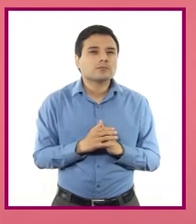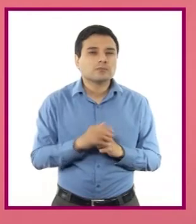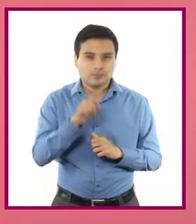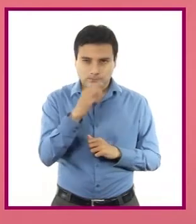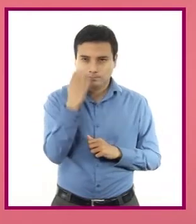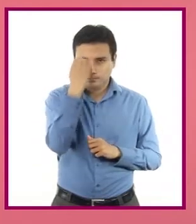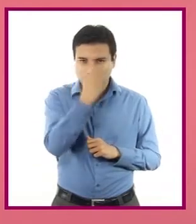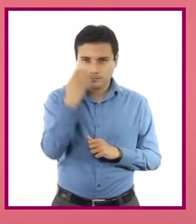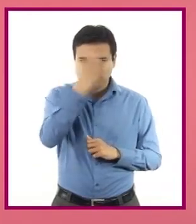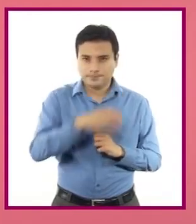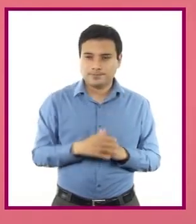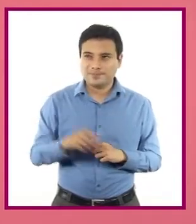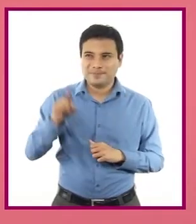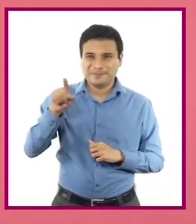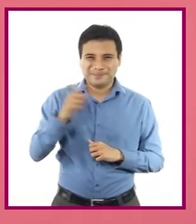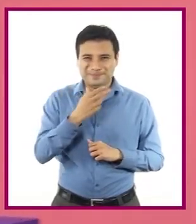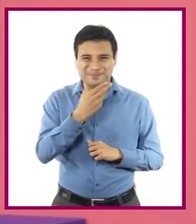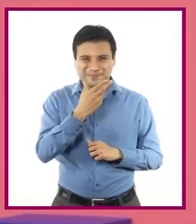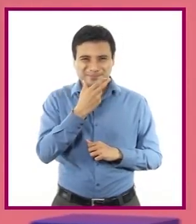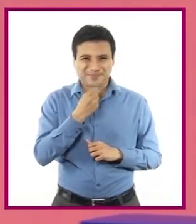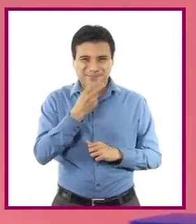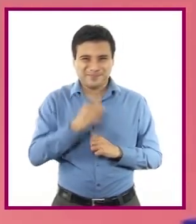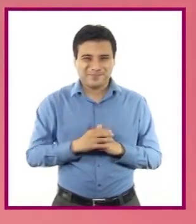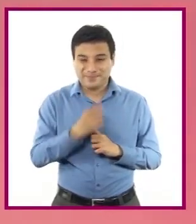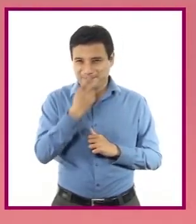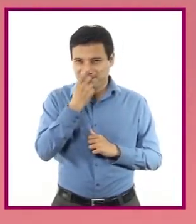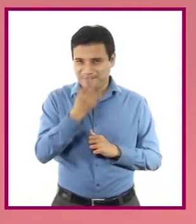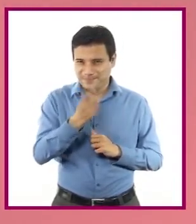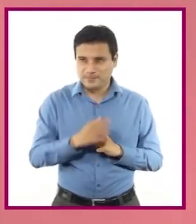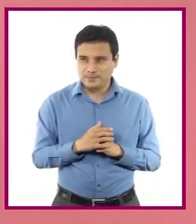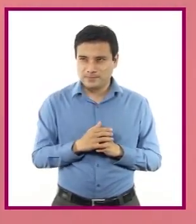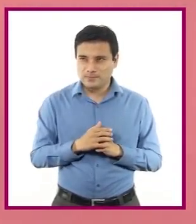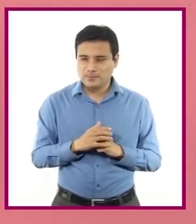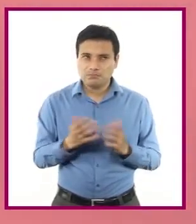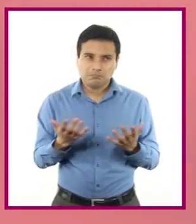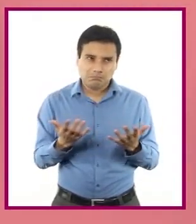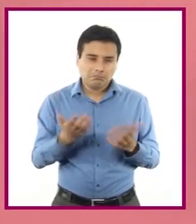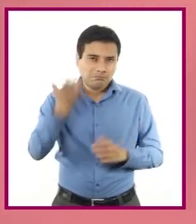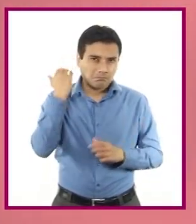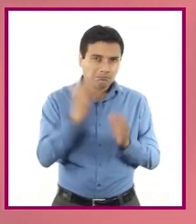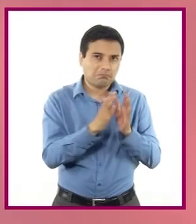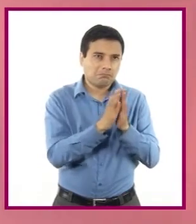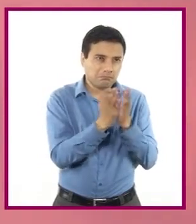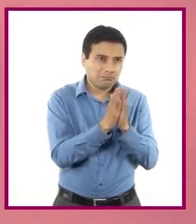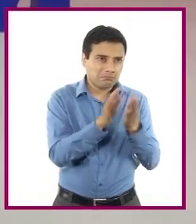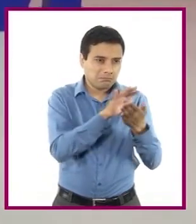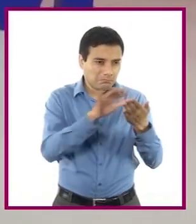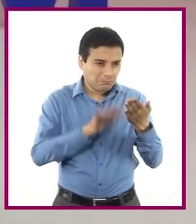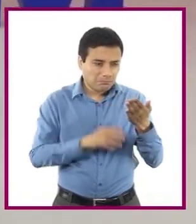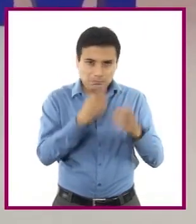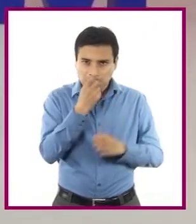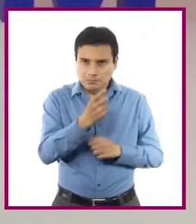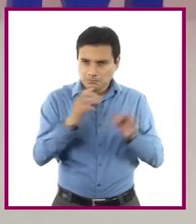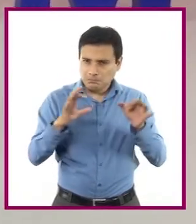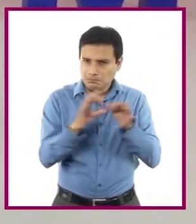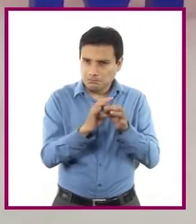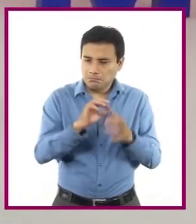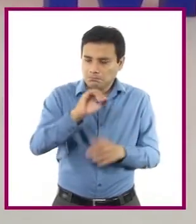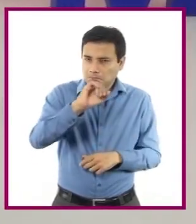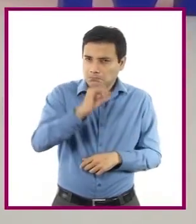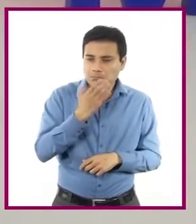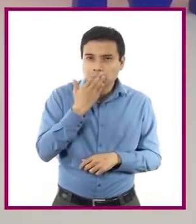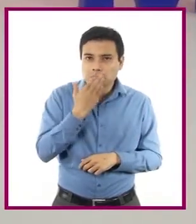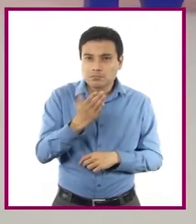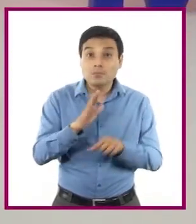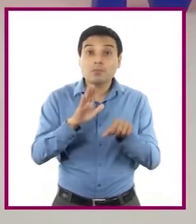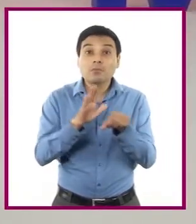explica el doctor Jorge Chandup se complementa con lo que habíamos revisado en los textos anteriores, pues confirma la